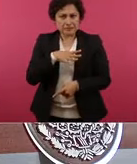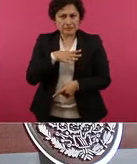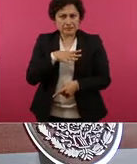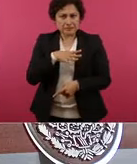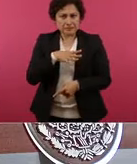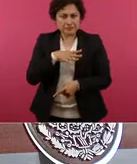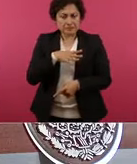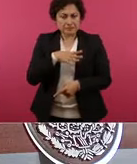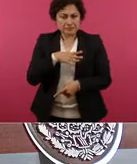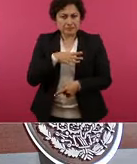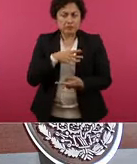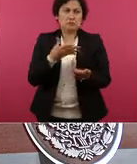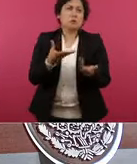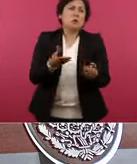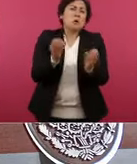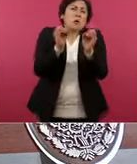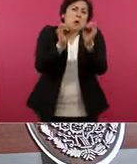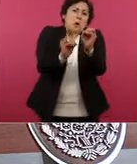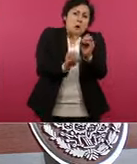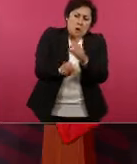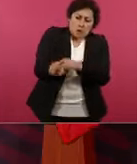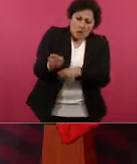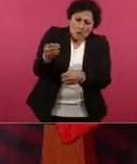¿O él